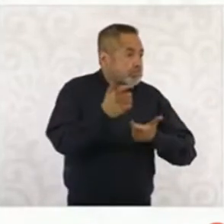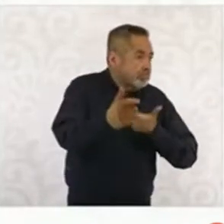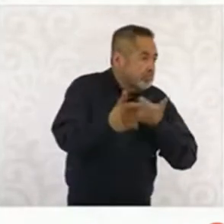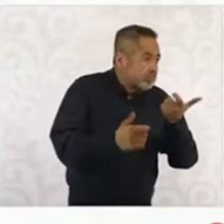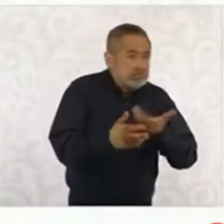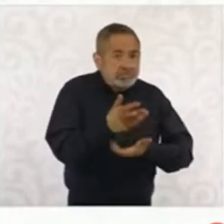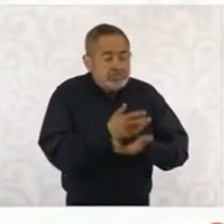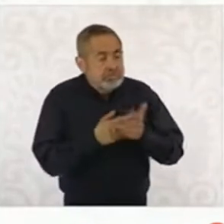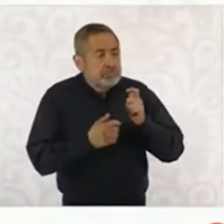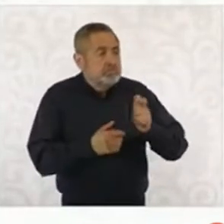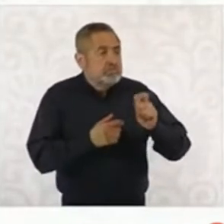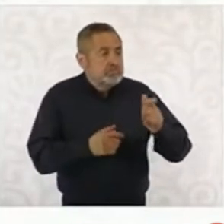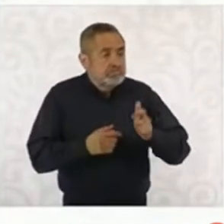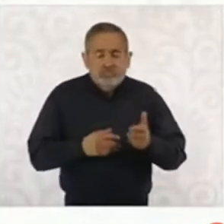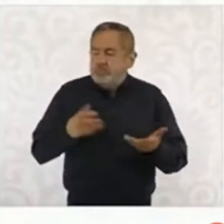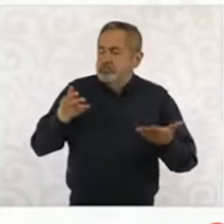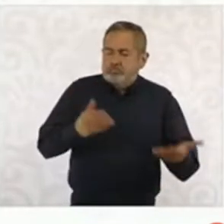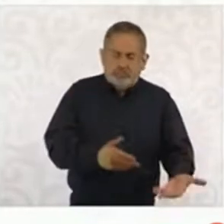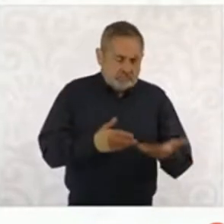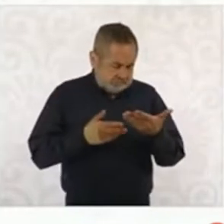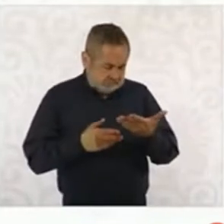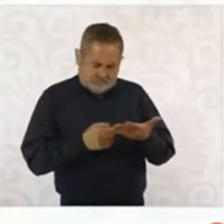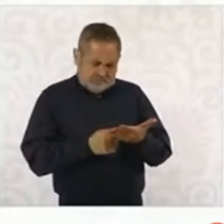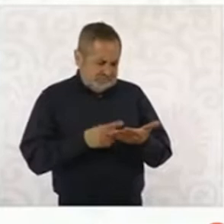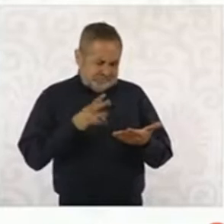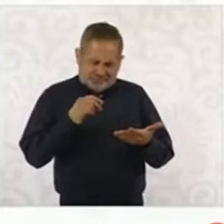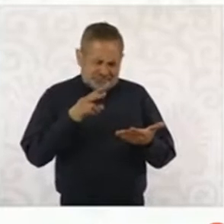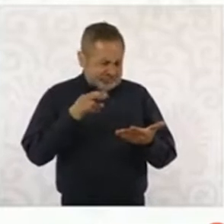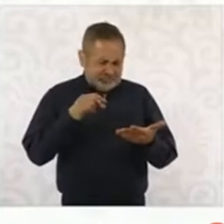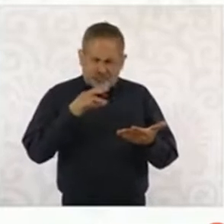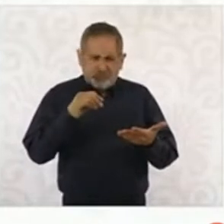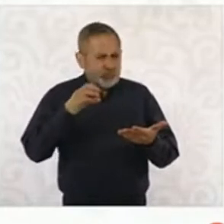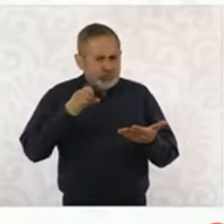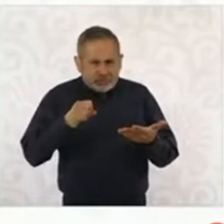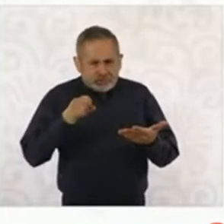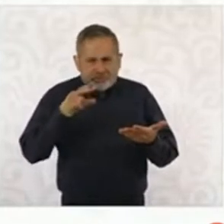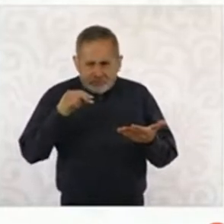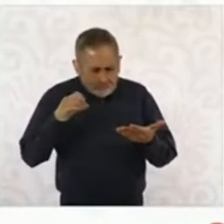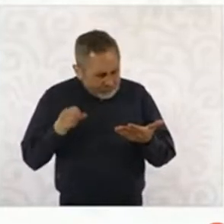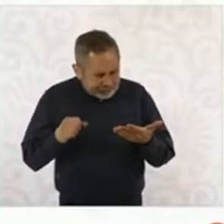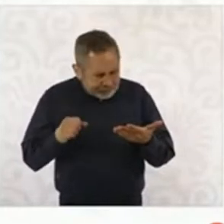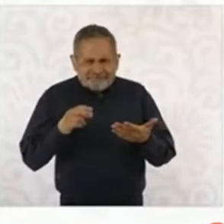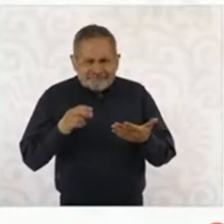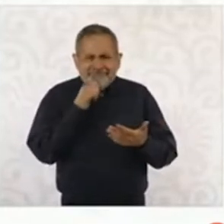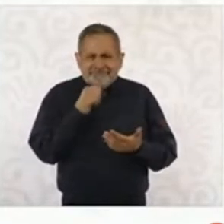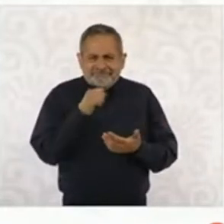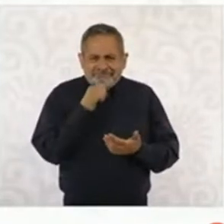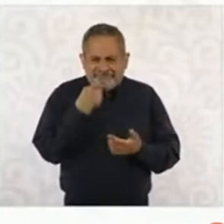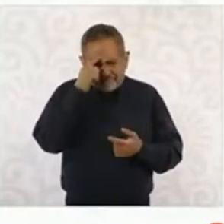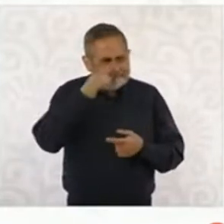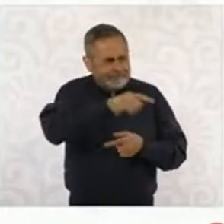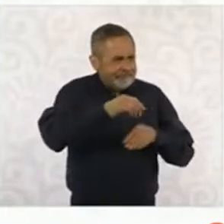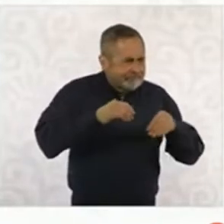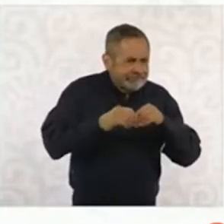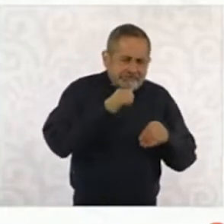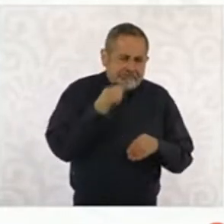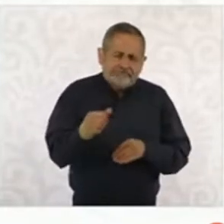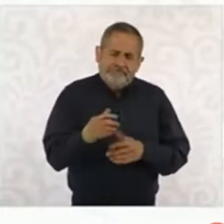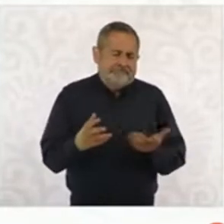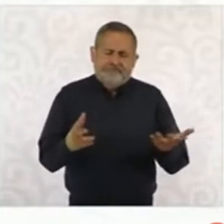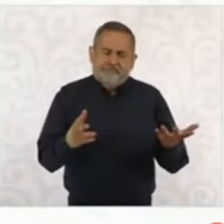servicios, un montón de conceptos que en realidad no eran básicos para su operación.